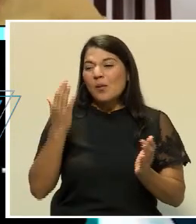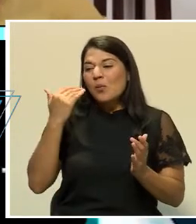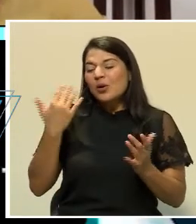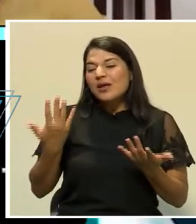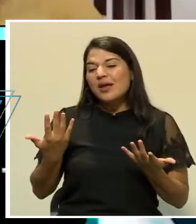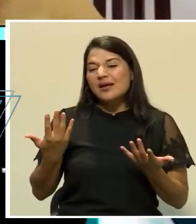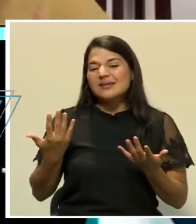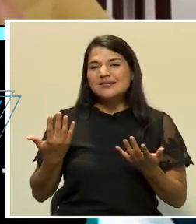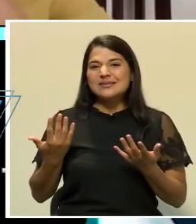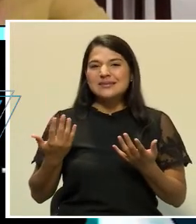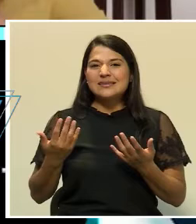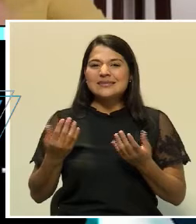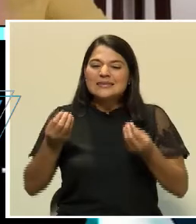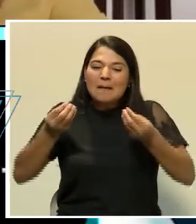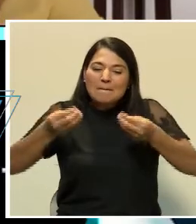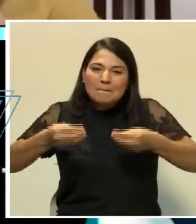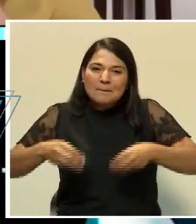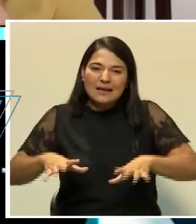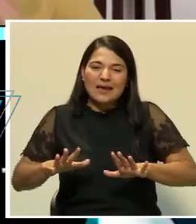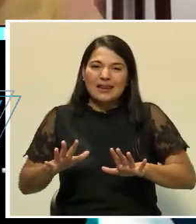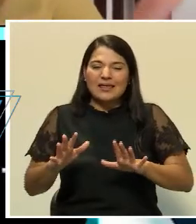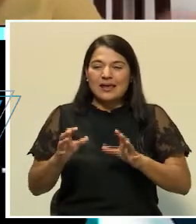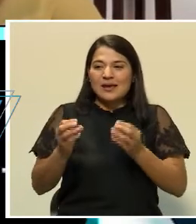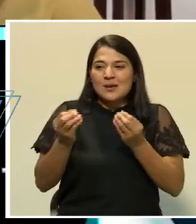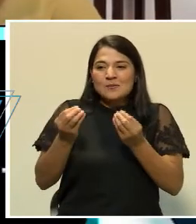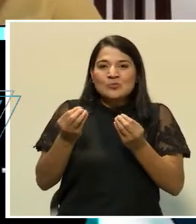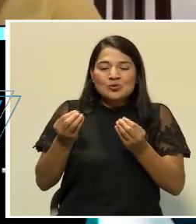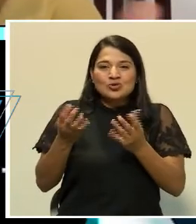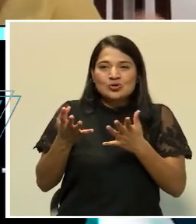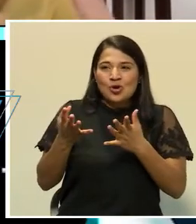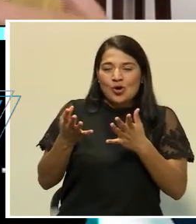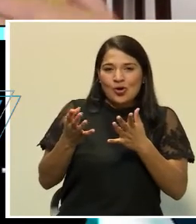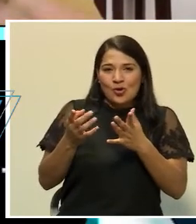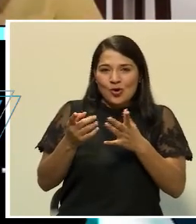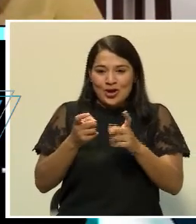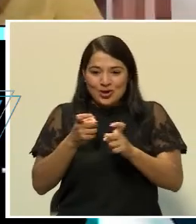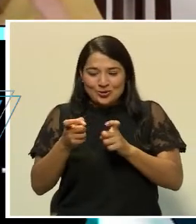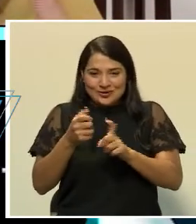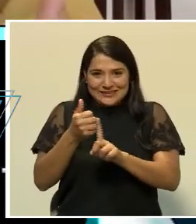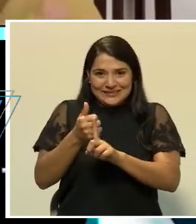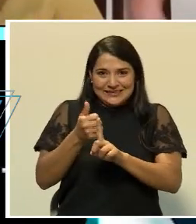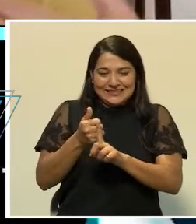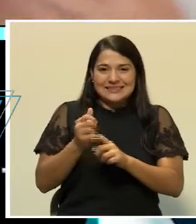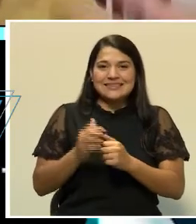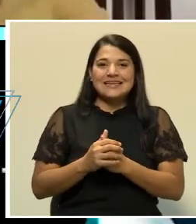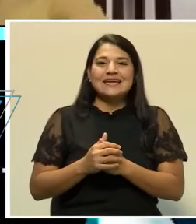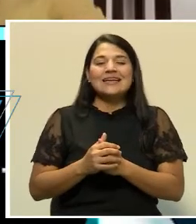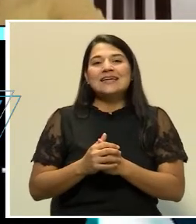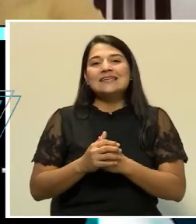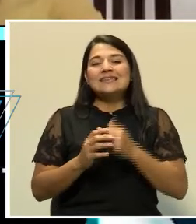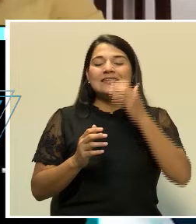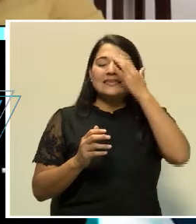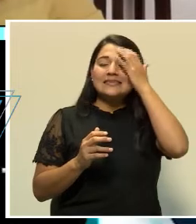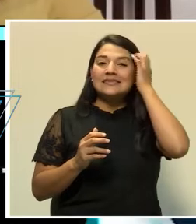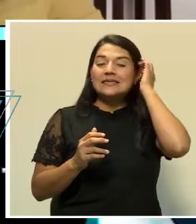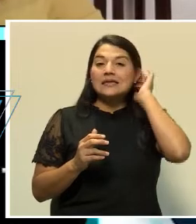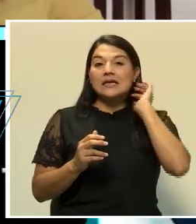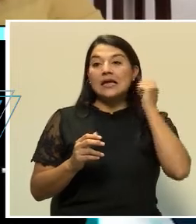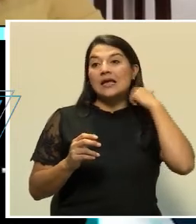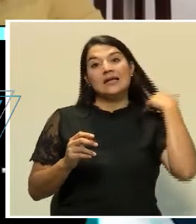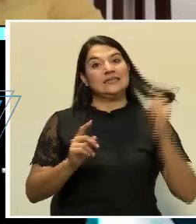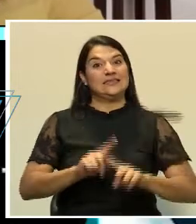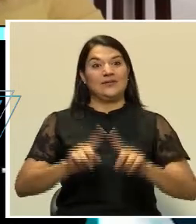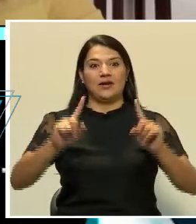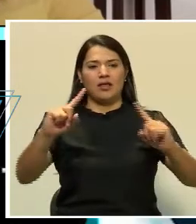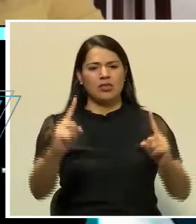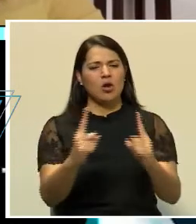pierde gran parte de la mediación personal, ¿verdad? Es lo mismo, no es lo mismo tener ahorita una videollamada que estar en persona y ver, y pues pasa